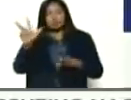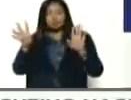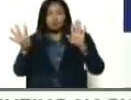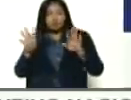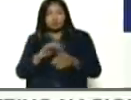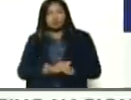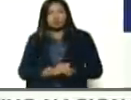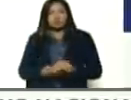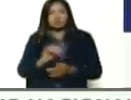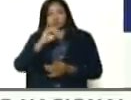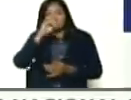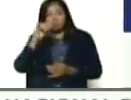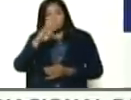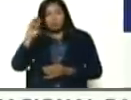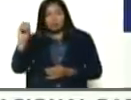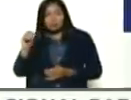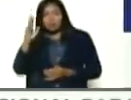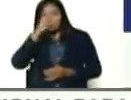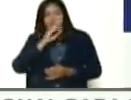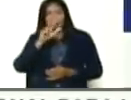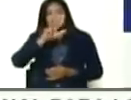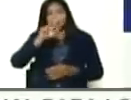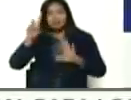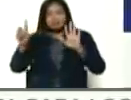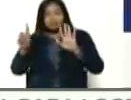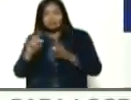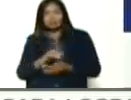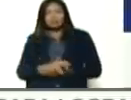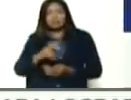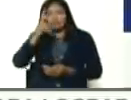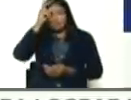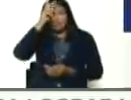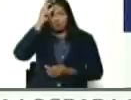barinas 36 y falcón